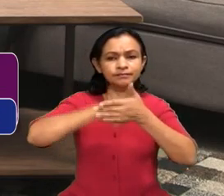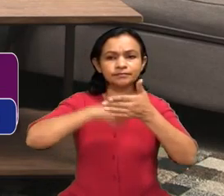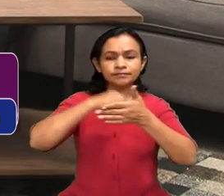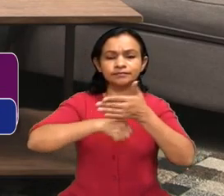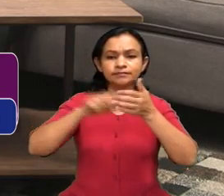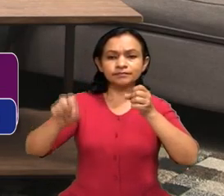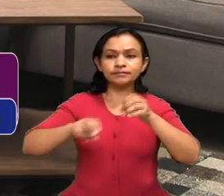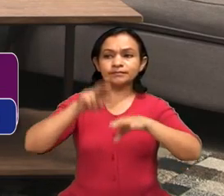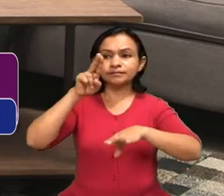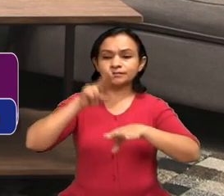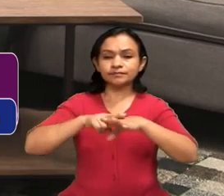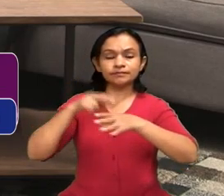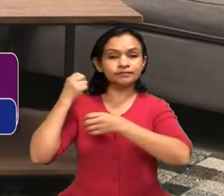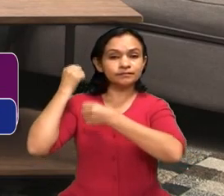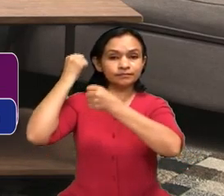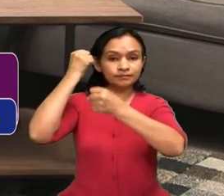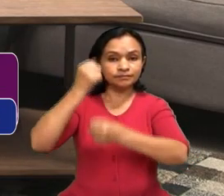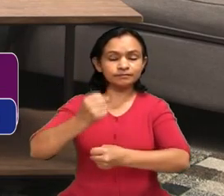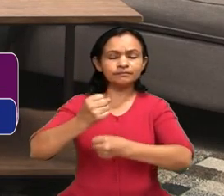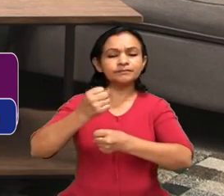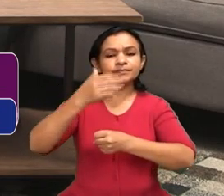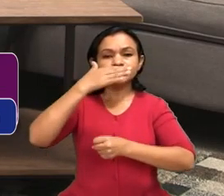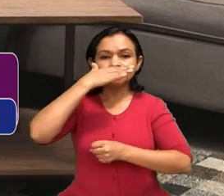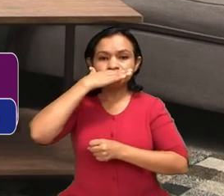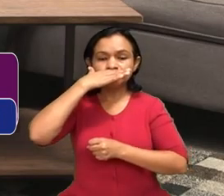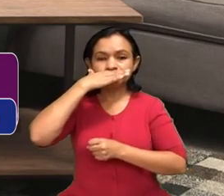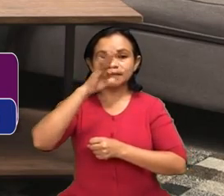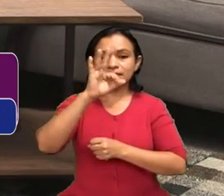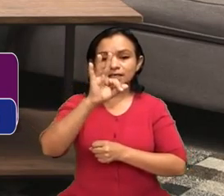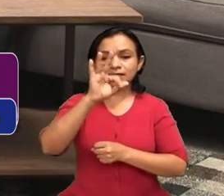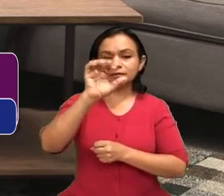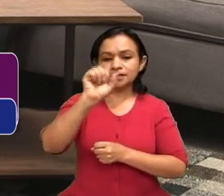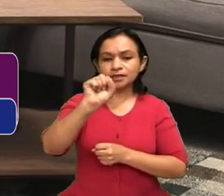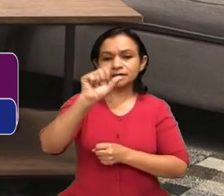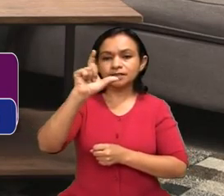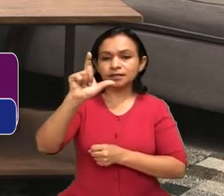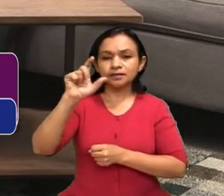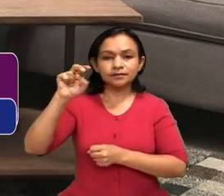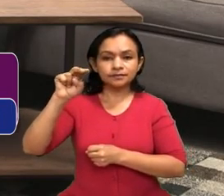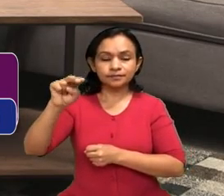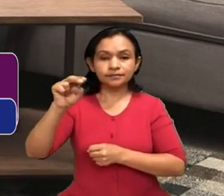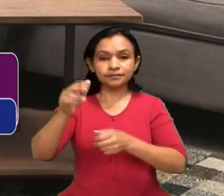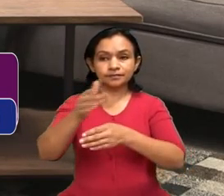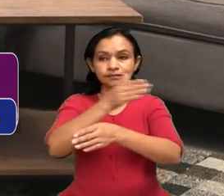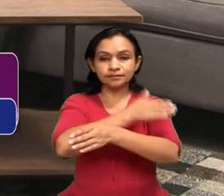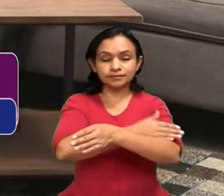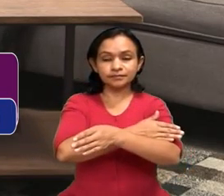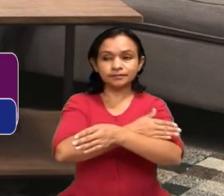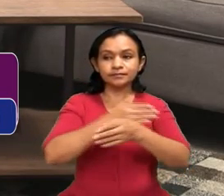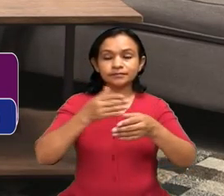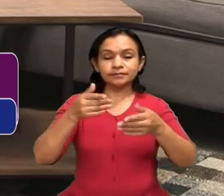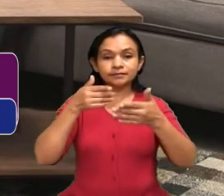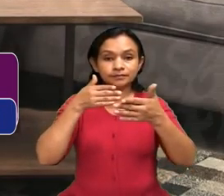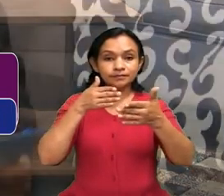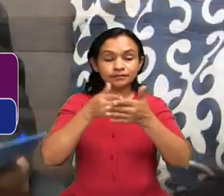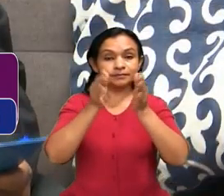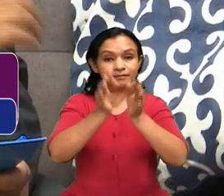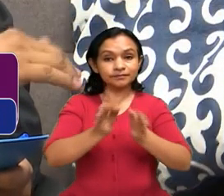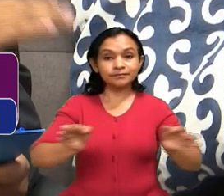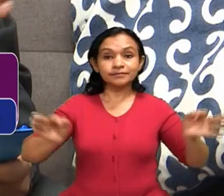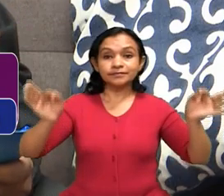nacional, y fundan el Frente Sandinista de Liberación Nacional. Y antes de continuar y llegar a ese punto, que creo que también es